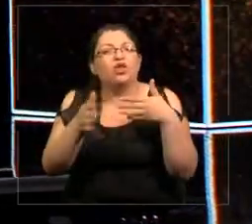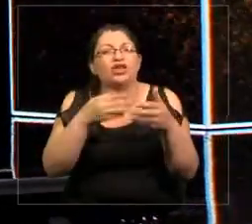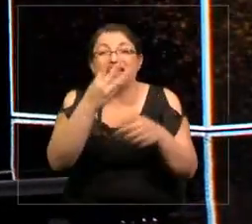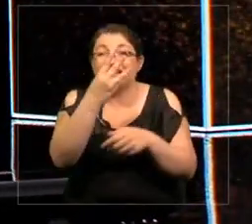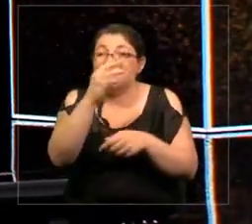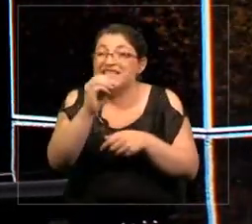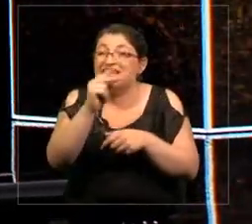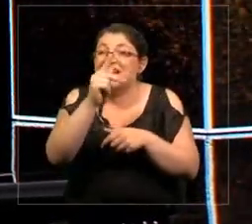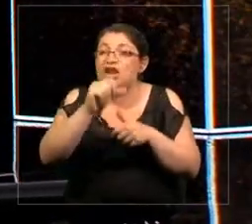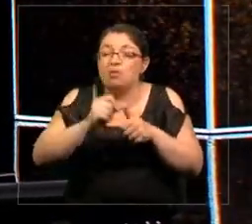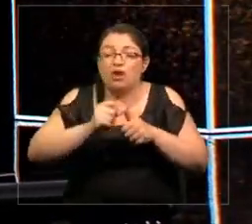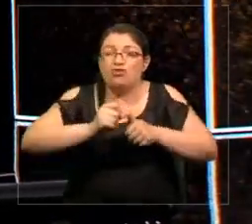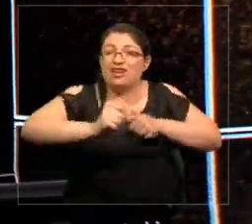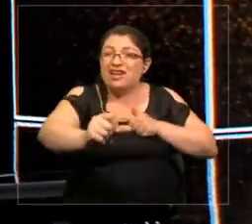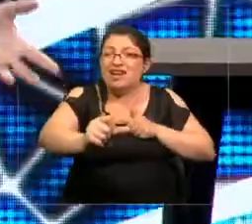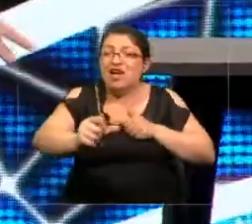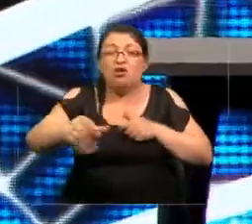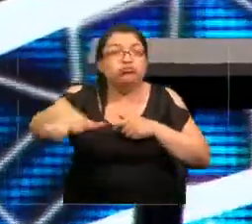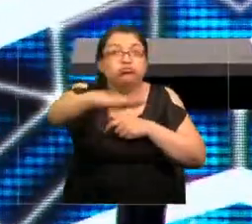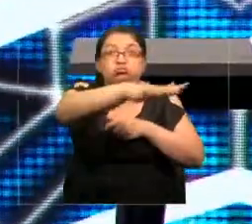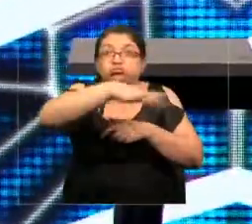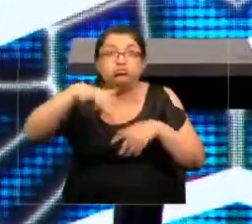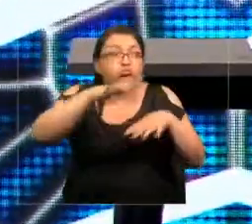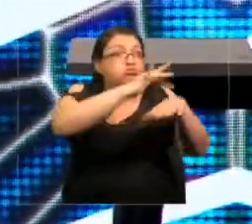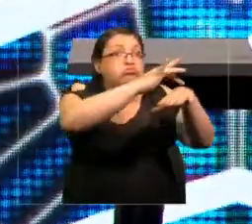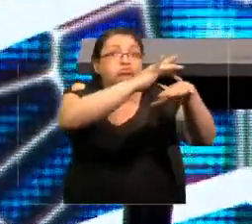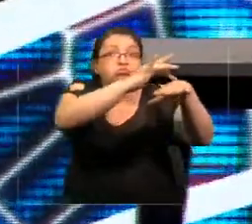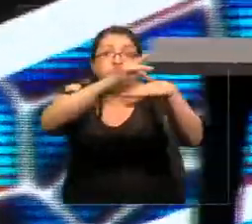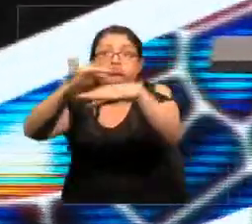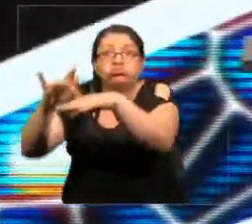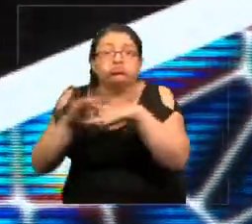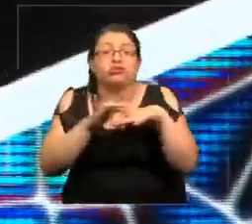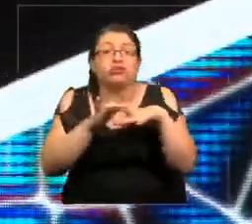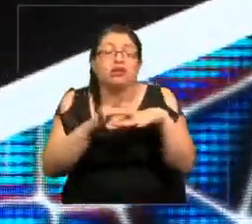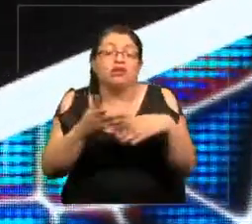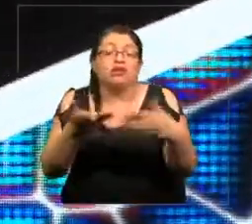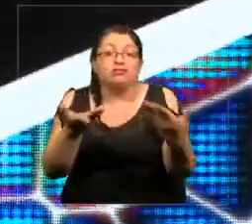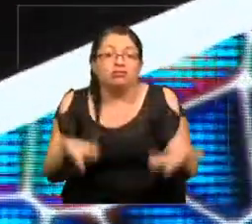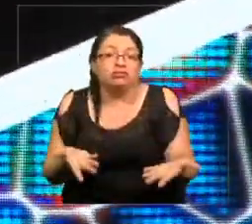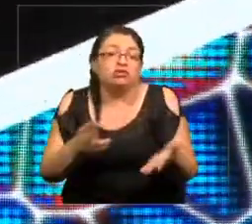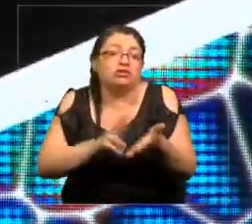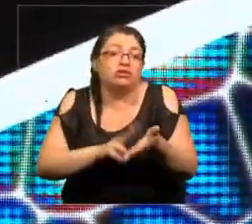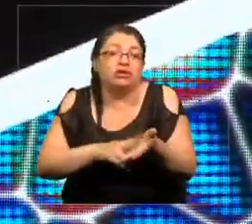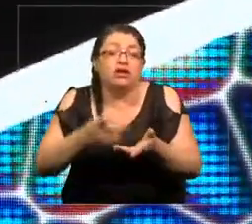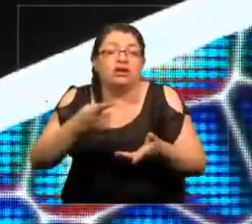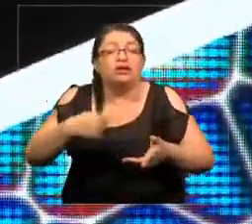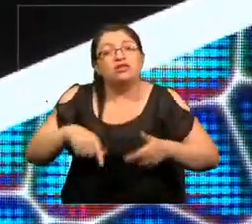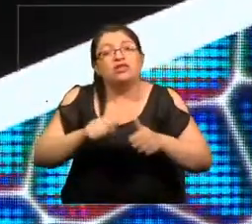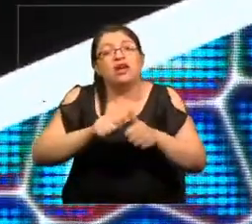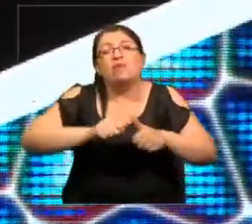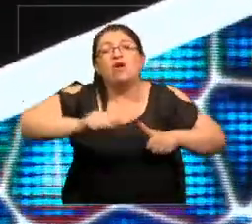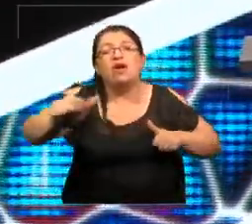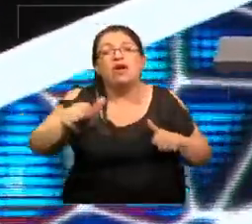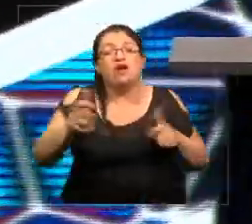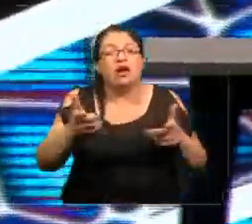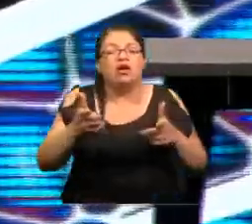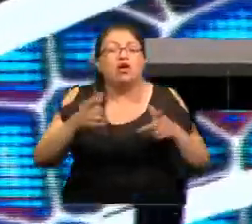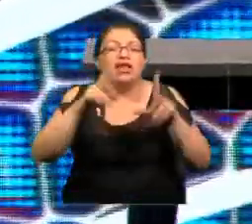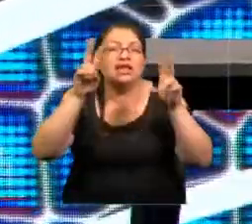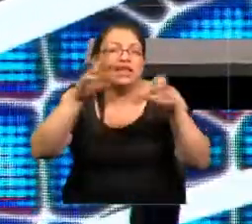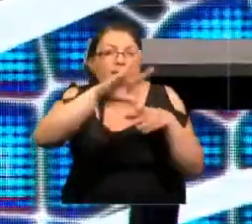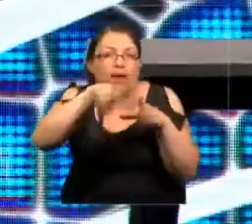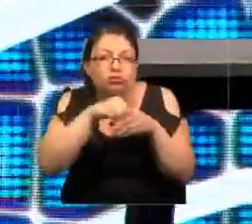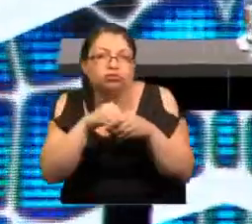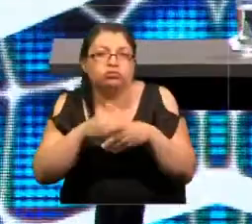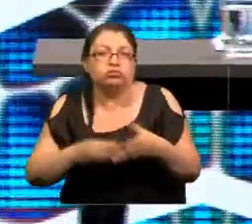km de la ciudad en medio de la nada y realmente estamos lejos de la sostenibilidad es un